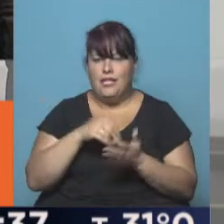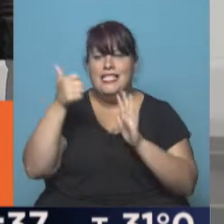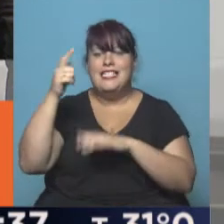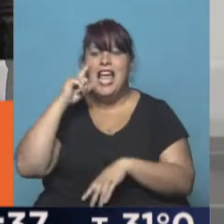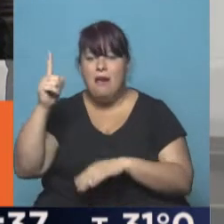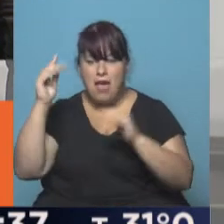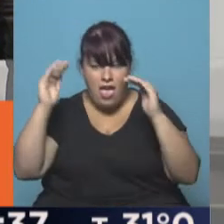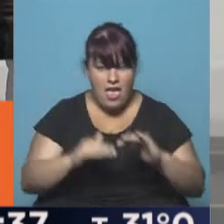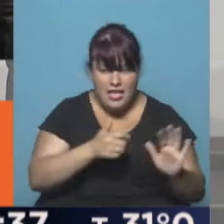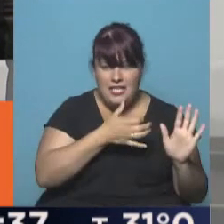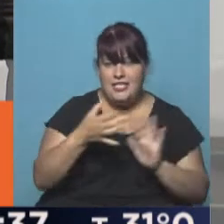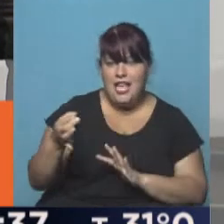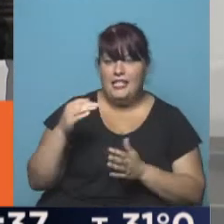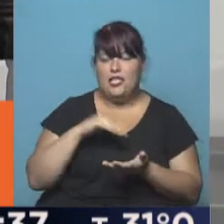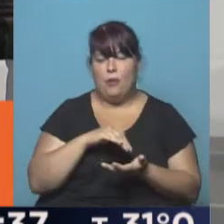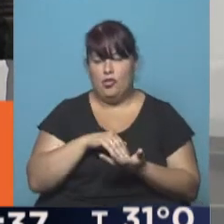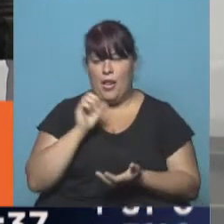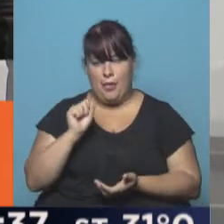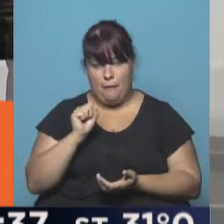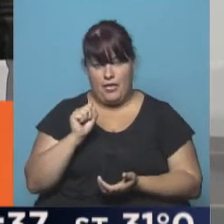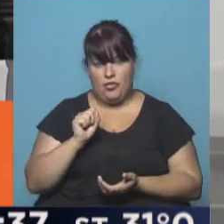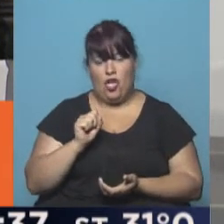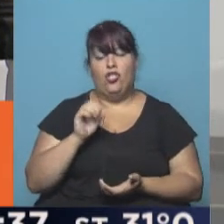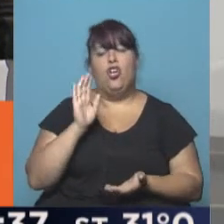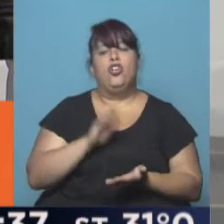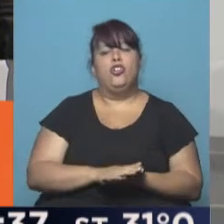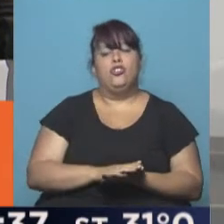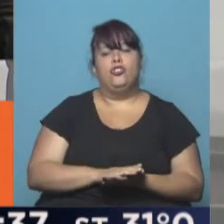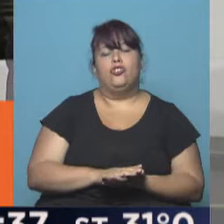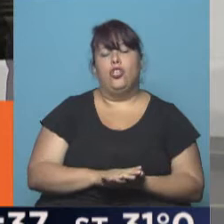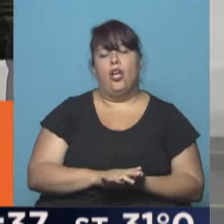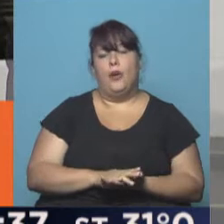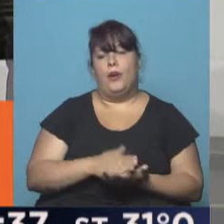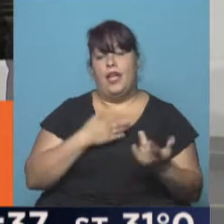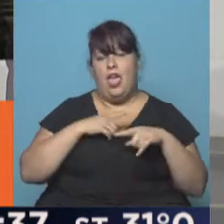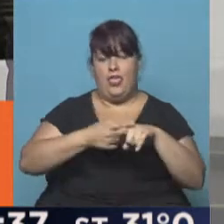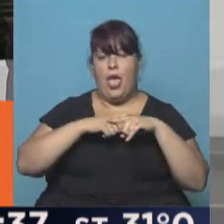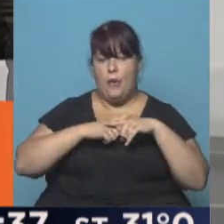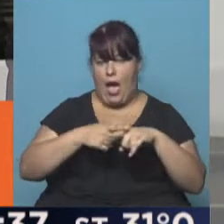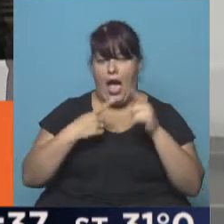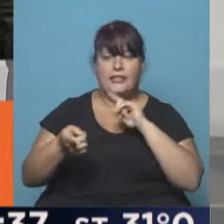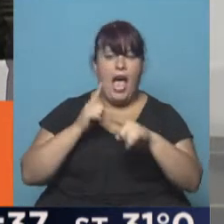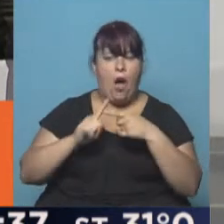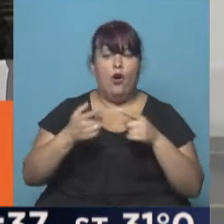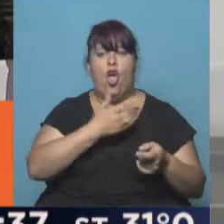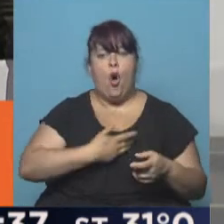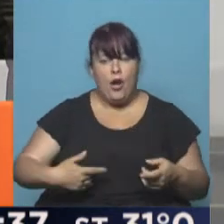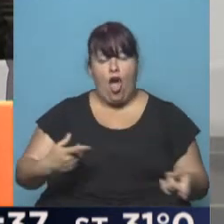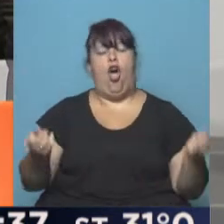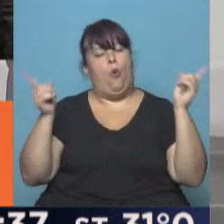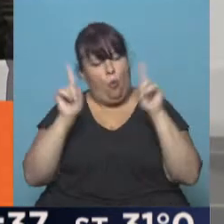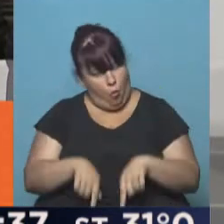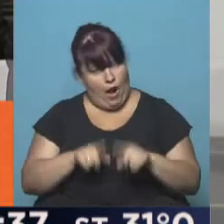6.000 a 600 millones de pesos. En la discusión, en los acuerdos con los gobernadores, volvimos